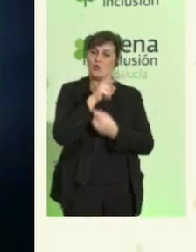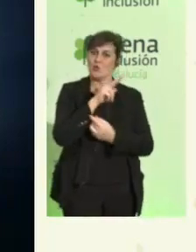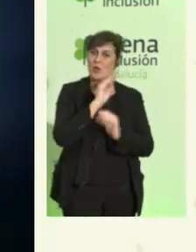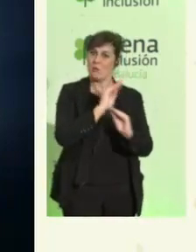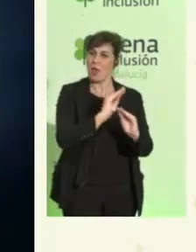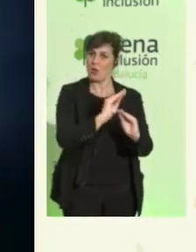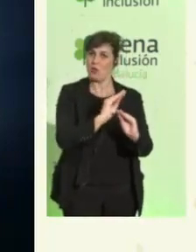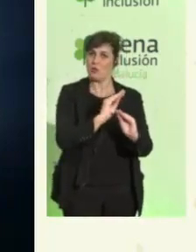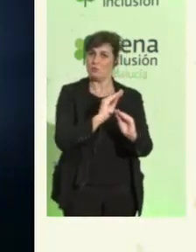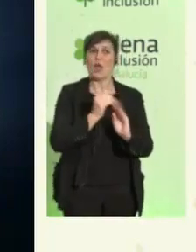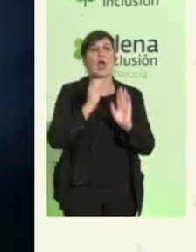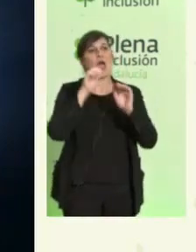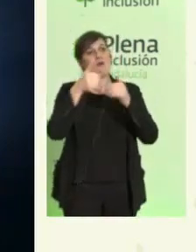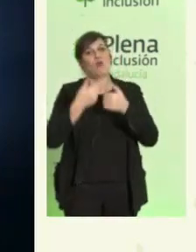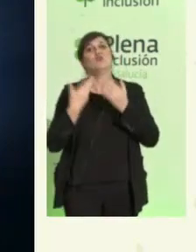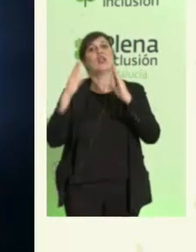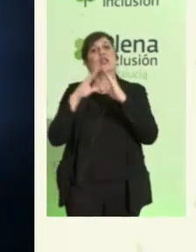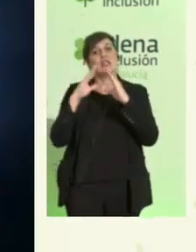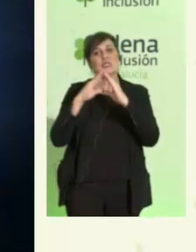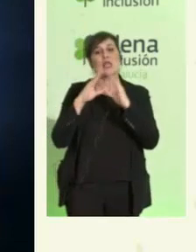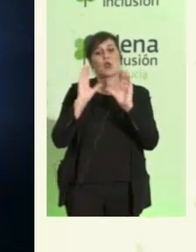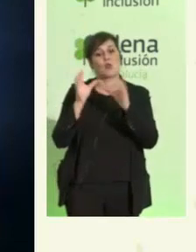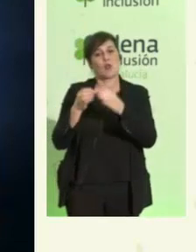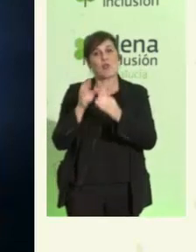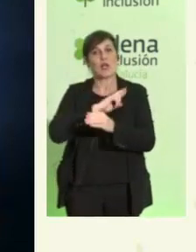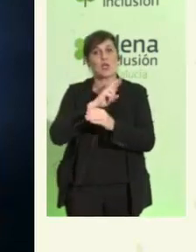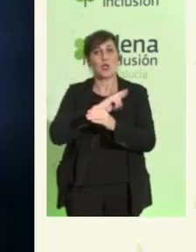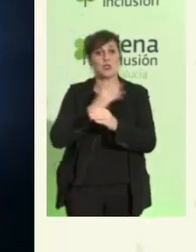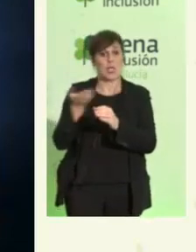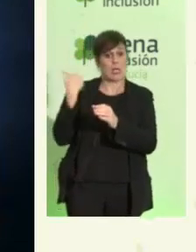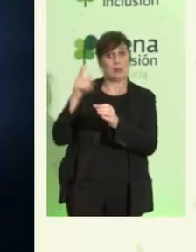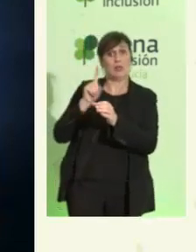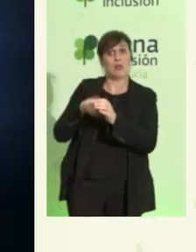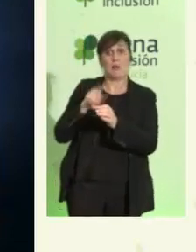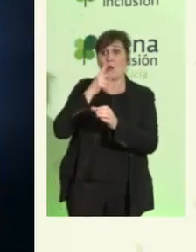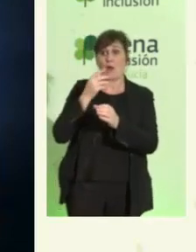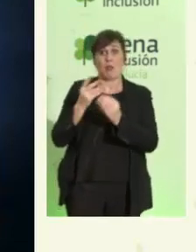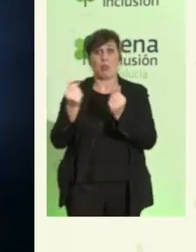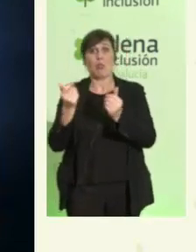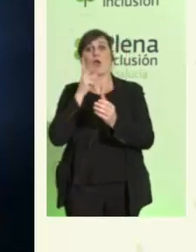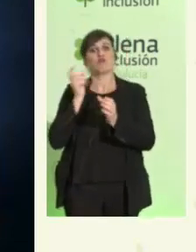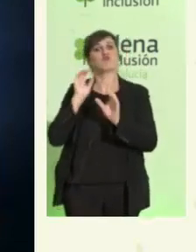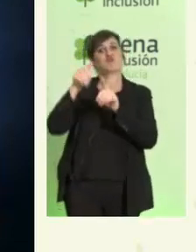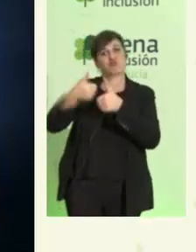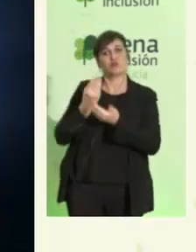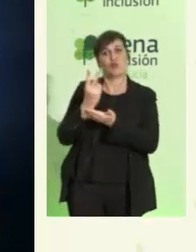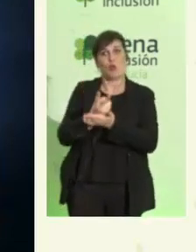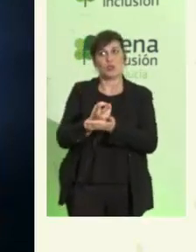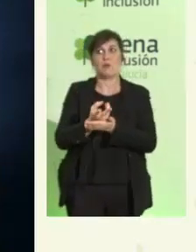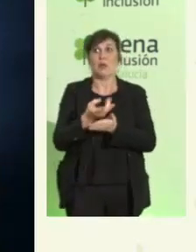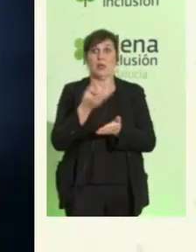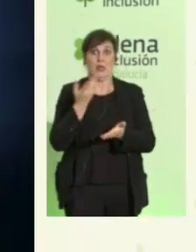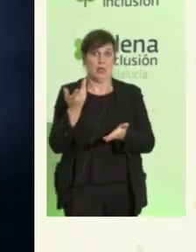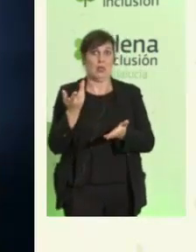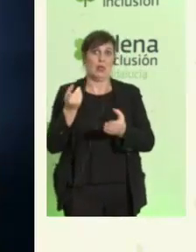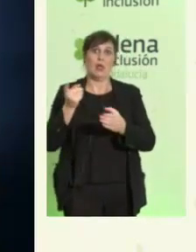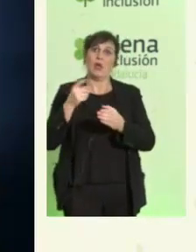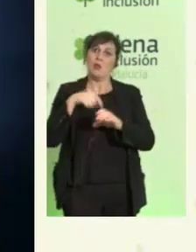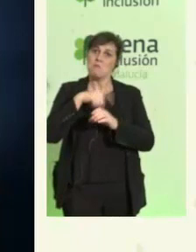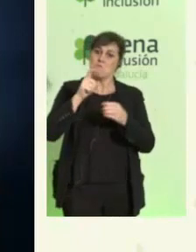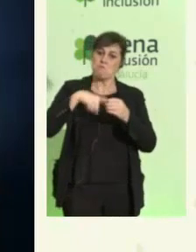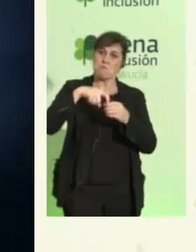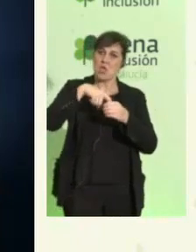volvió a la iglesia, a la comunidad religiosa a la cual era. Esta es la pastora actual de la iglesia. Se convirtió en un miembro de esa